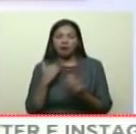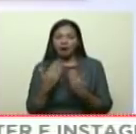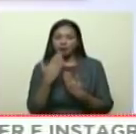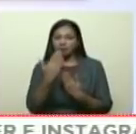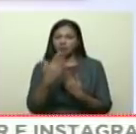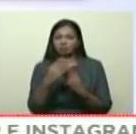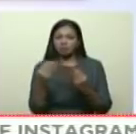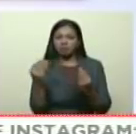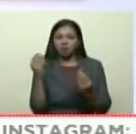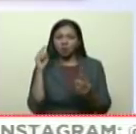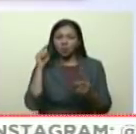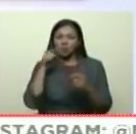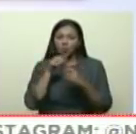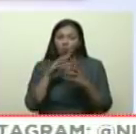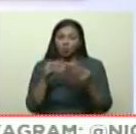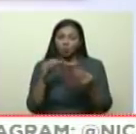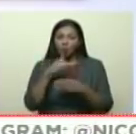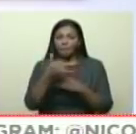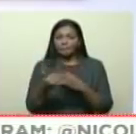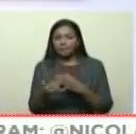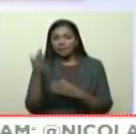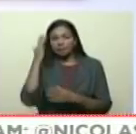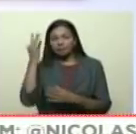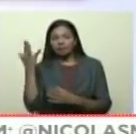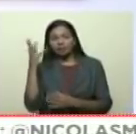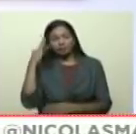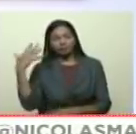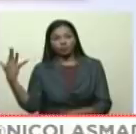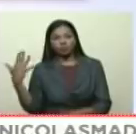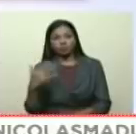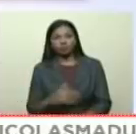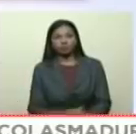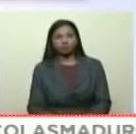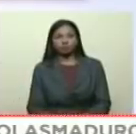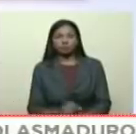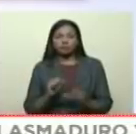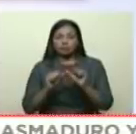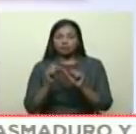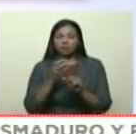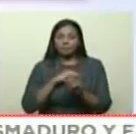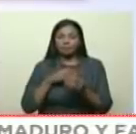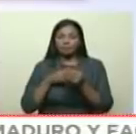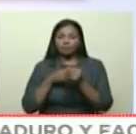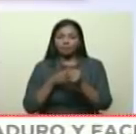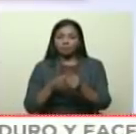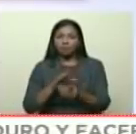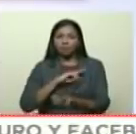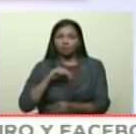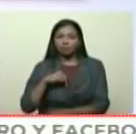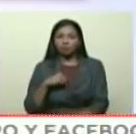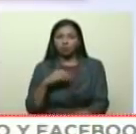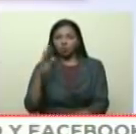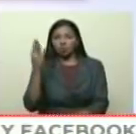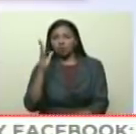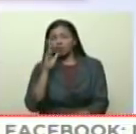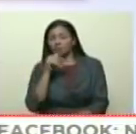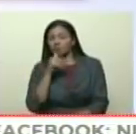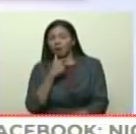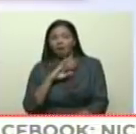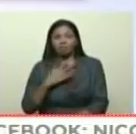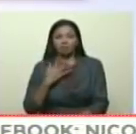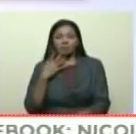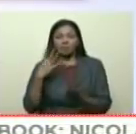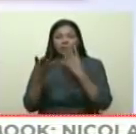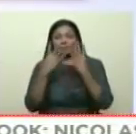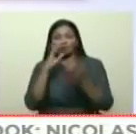los horizontes a todos sus planes, ideas, sueños que constituyen su legado. Sin lugar a dudas, la Feria Internacional del Libro